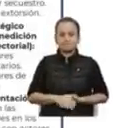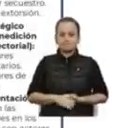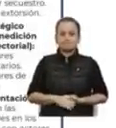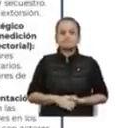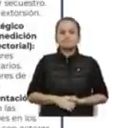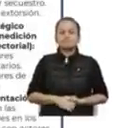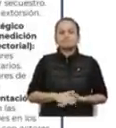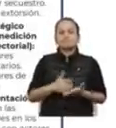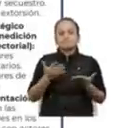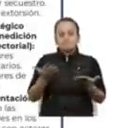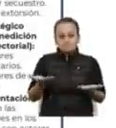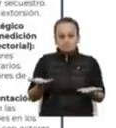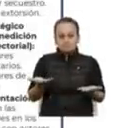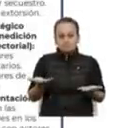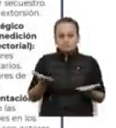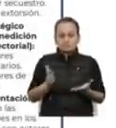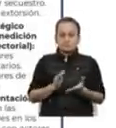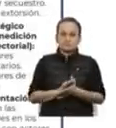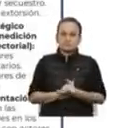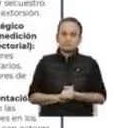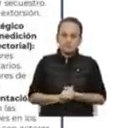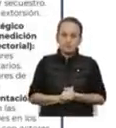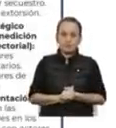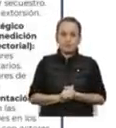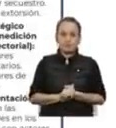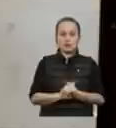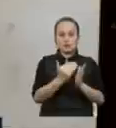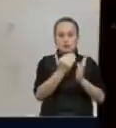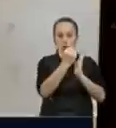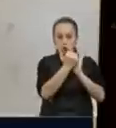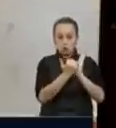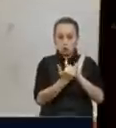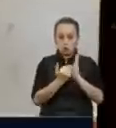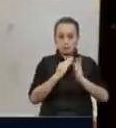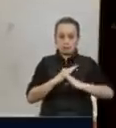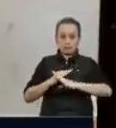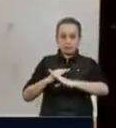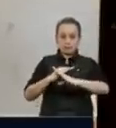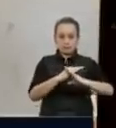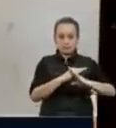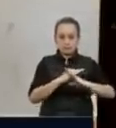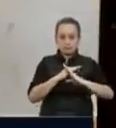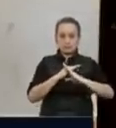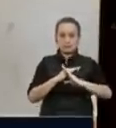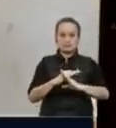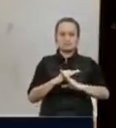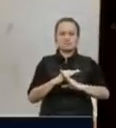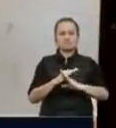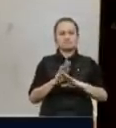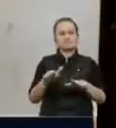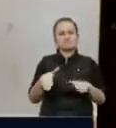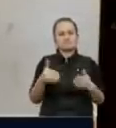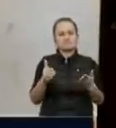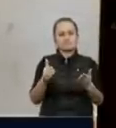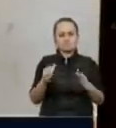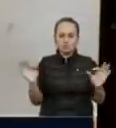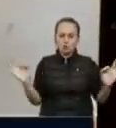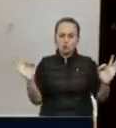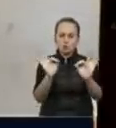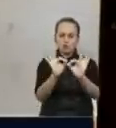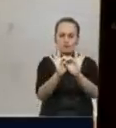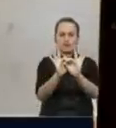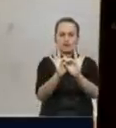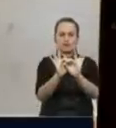Digo entonces, esta política de seguridad que está centrada en las